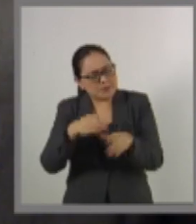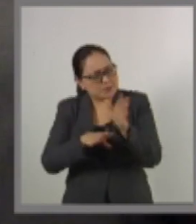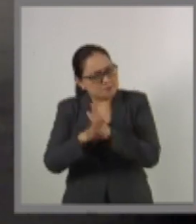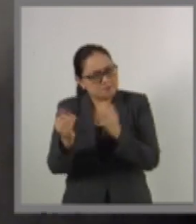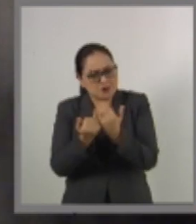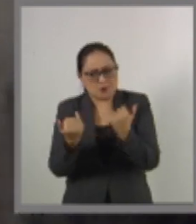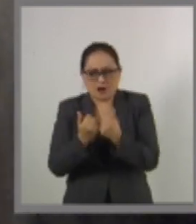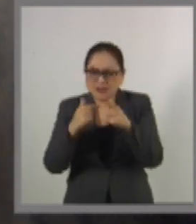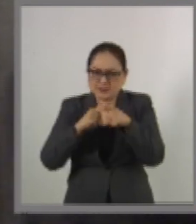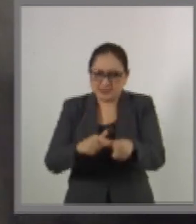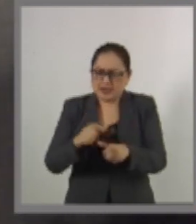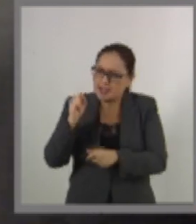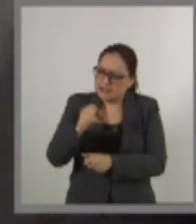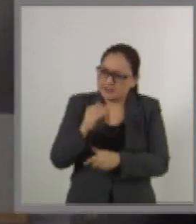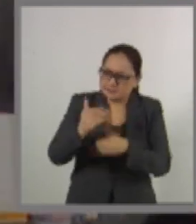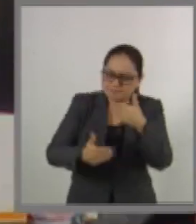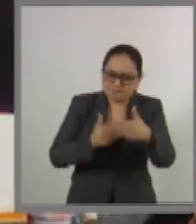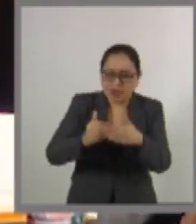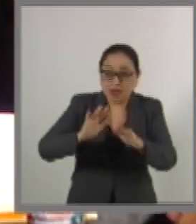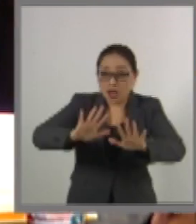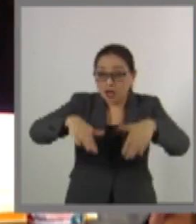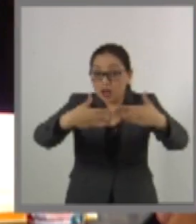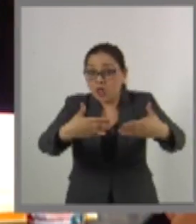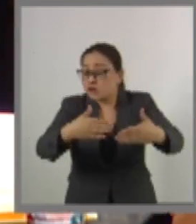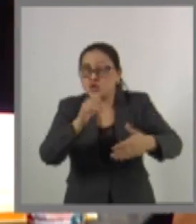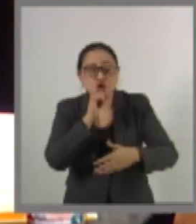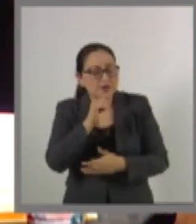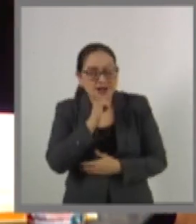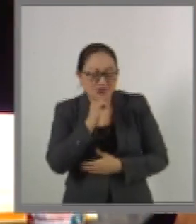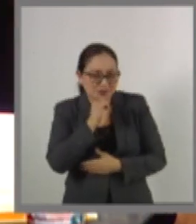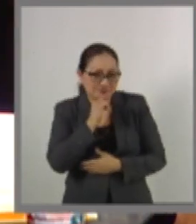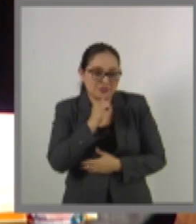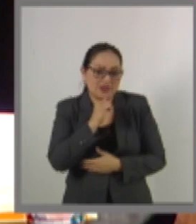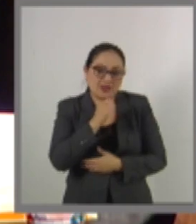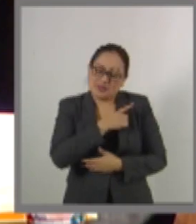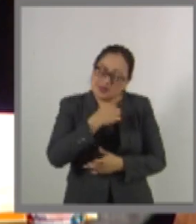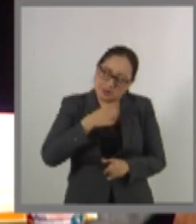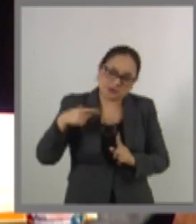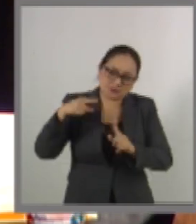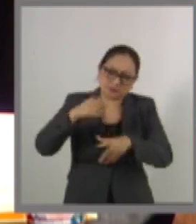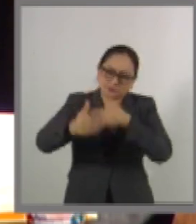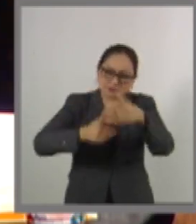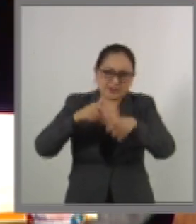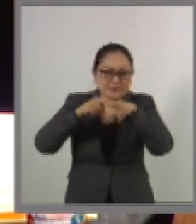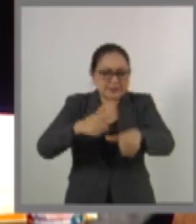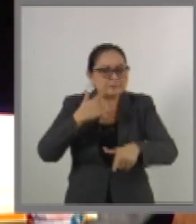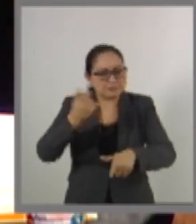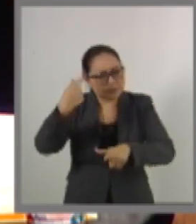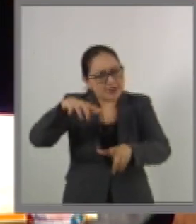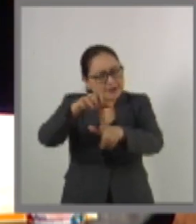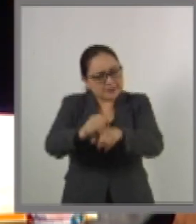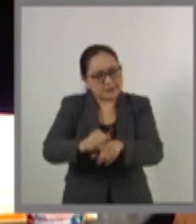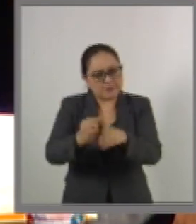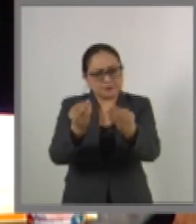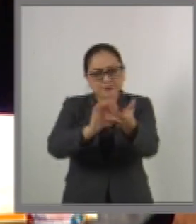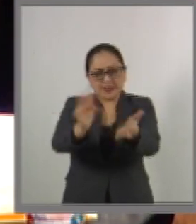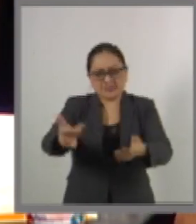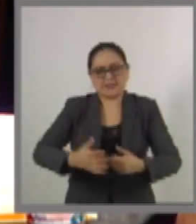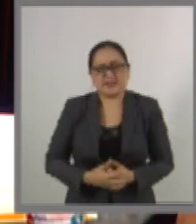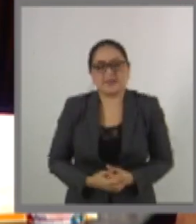teniendo, porque ahí vamos, pero no hemos llegado a un puerto feliz. Gracias.